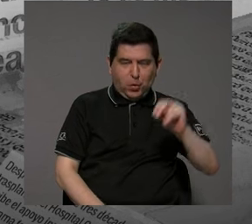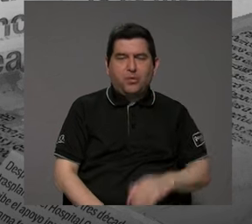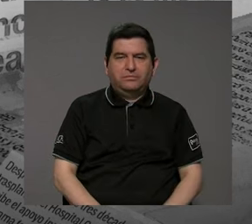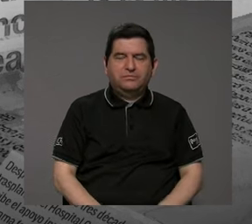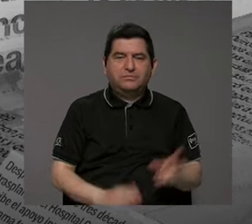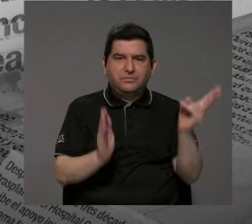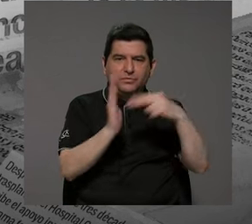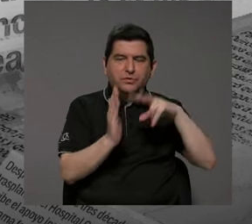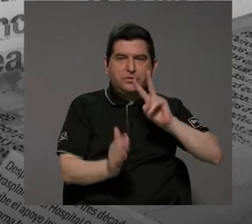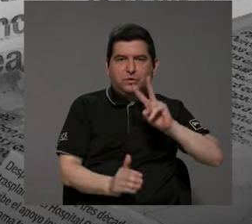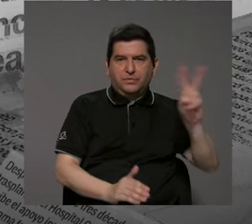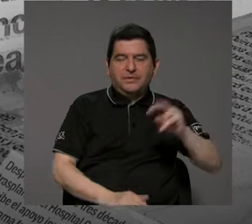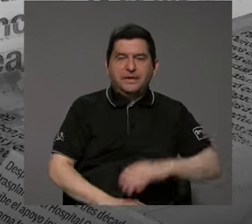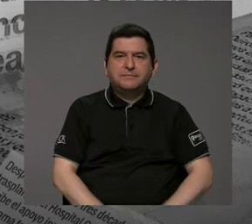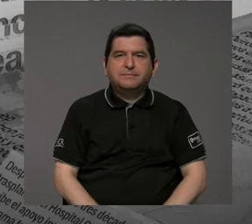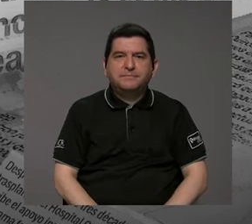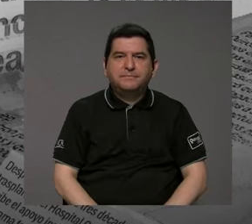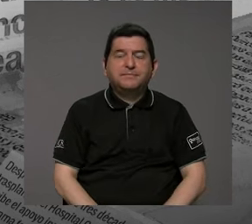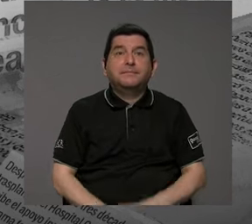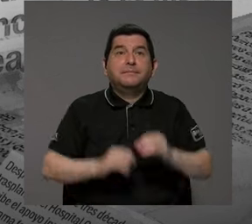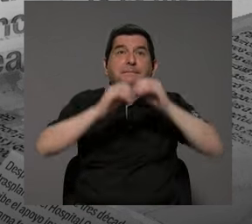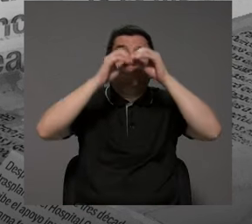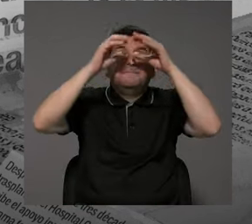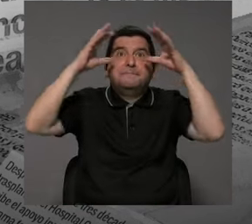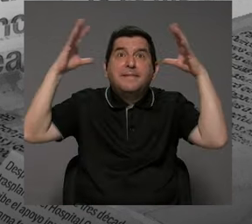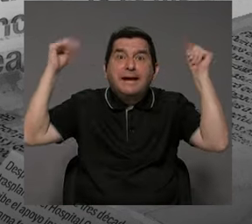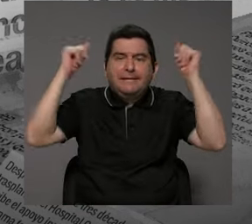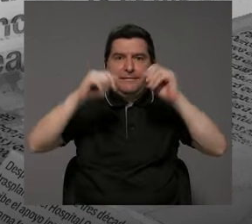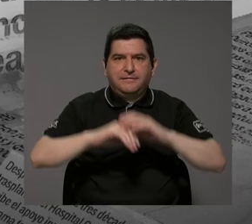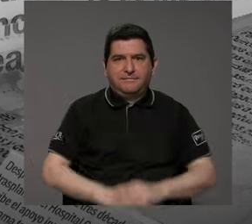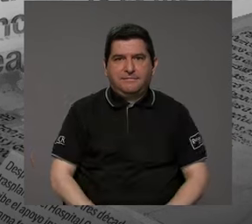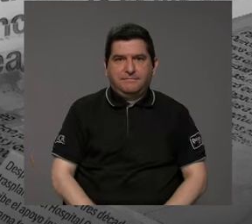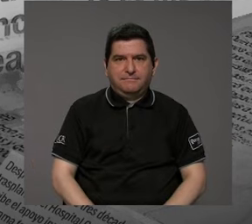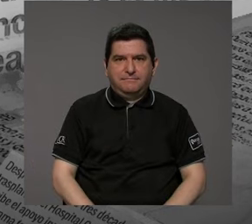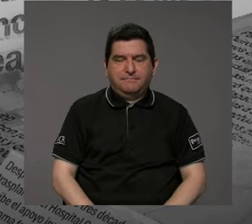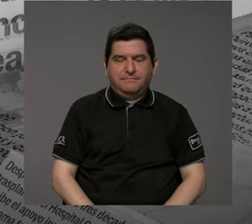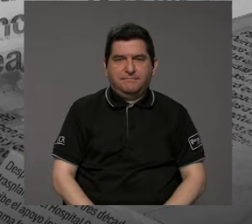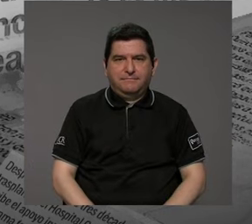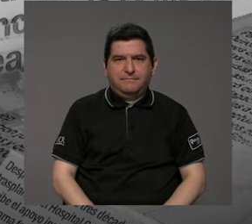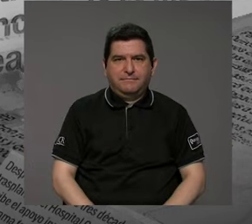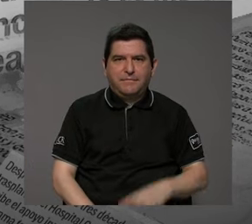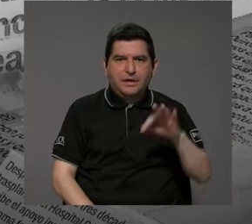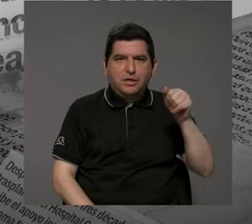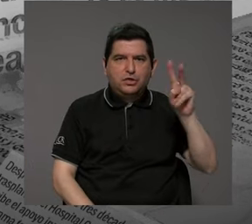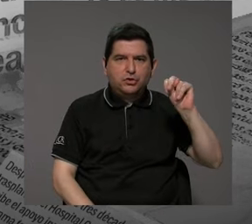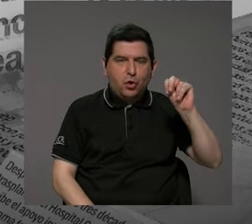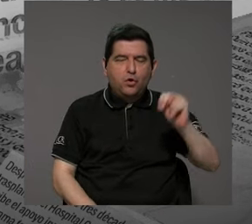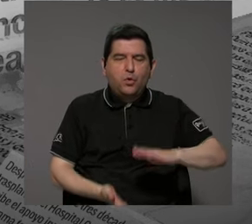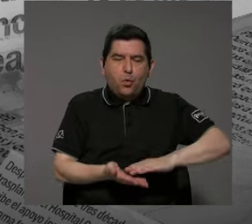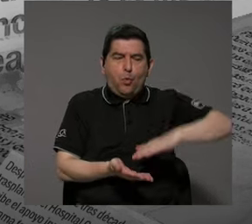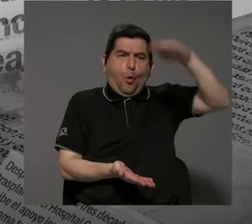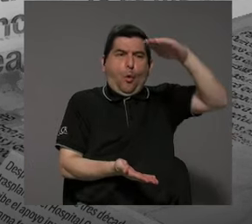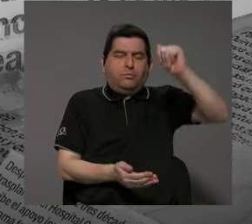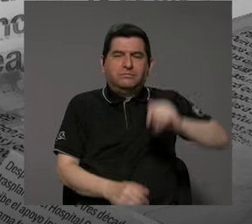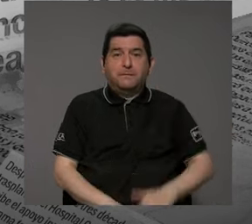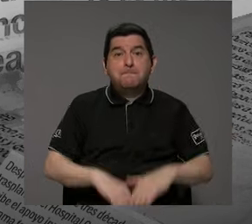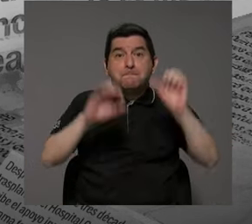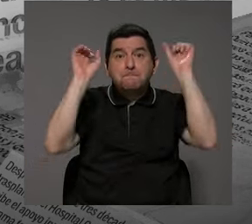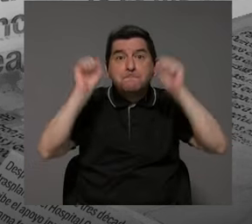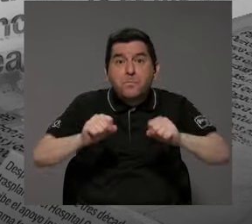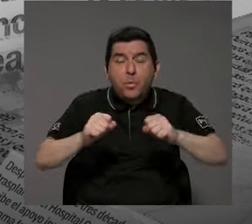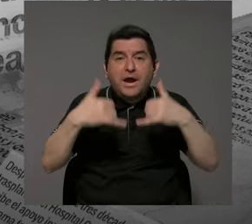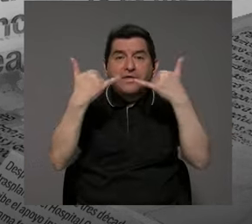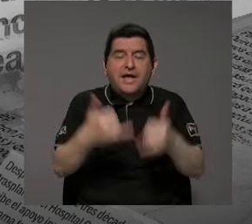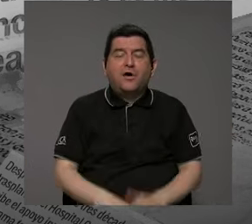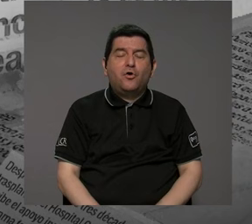en el 2022 podemos imaginarnos que el tonelaje aumentó considerablemente y puede ser que se est